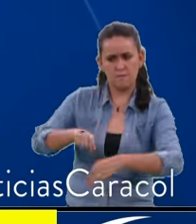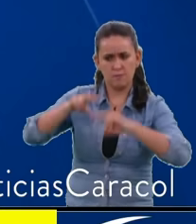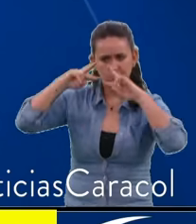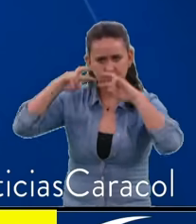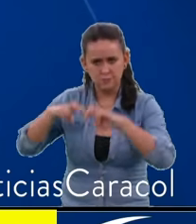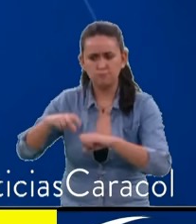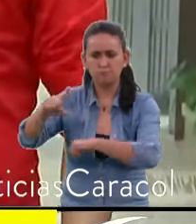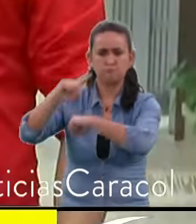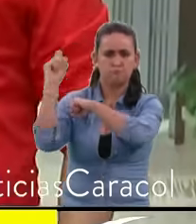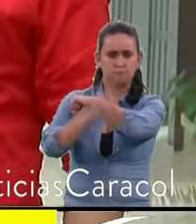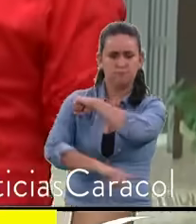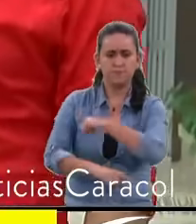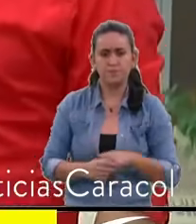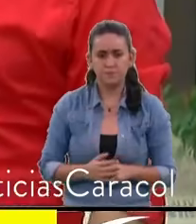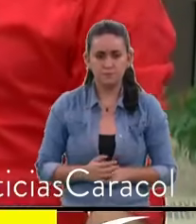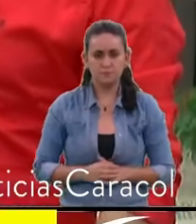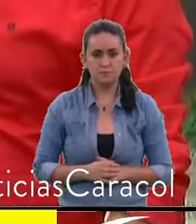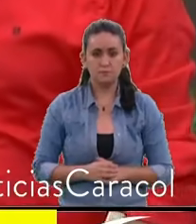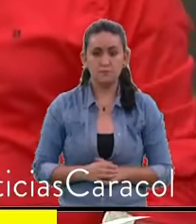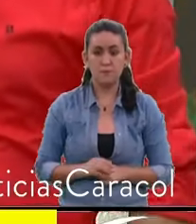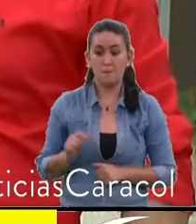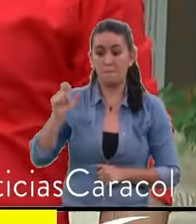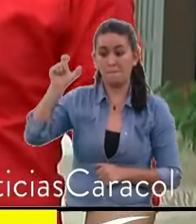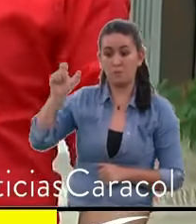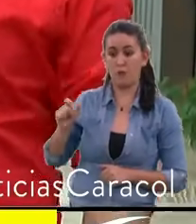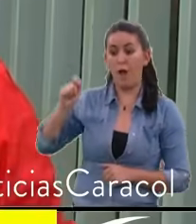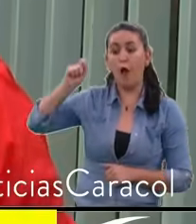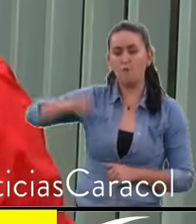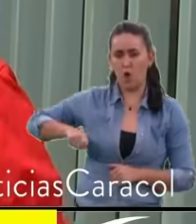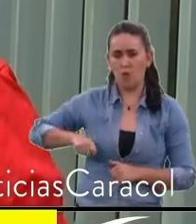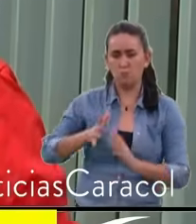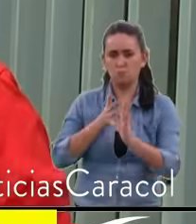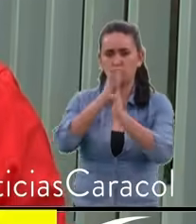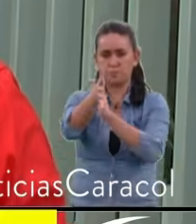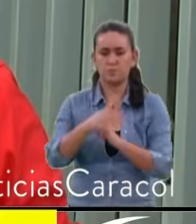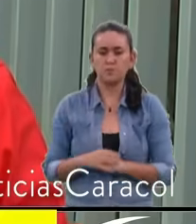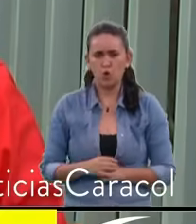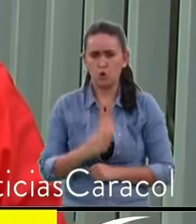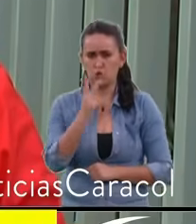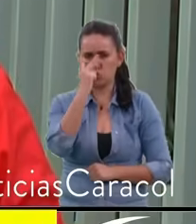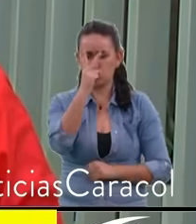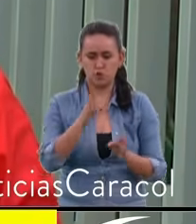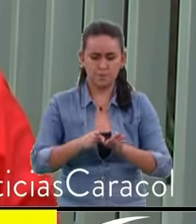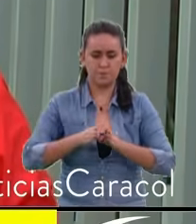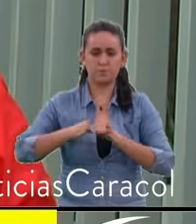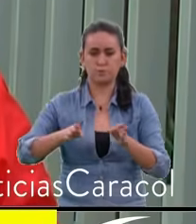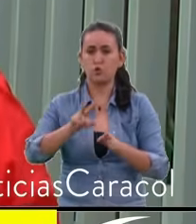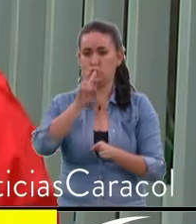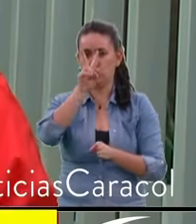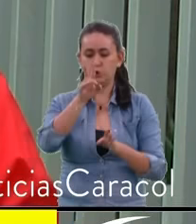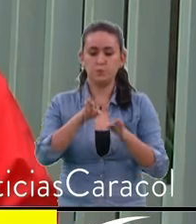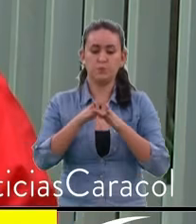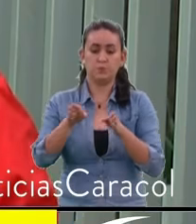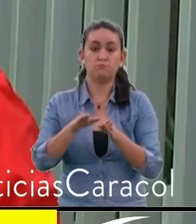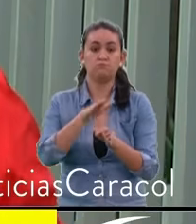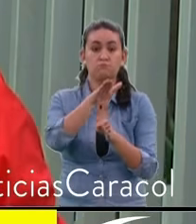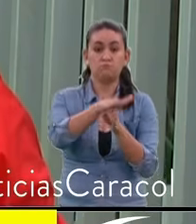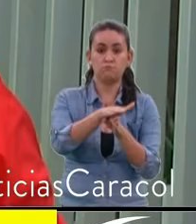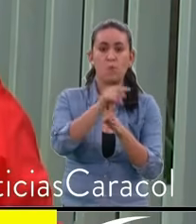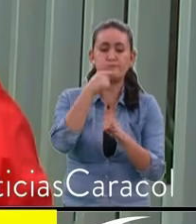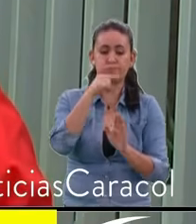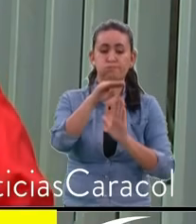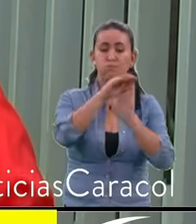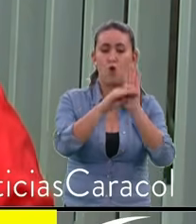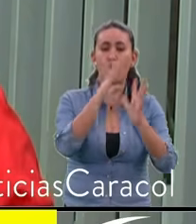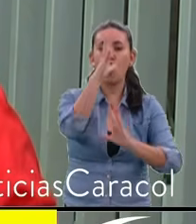investigada y sancionada. Un abogado se refirió al tema. Bueno, existen dos circunstancias allí y es una que está tipificada en el Código